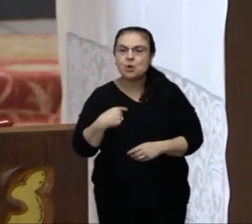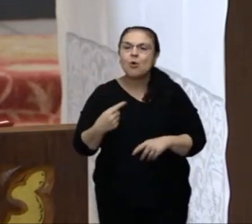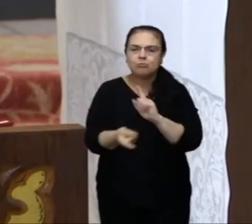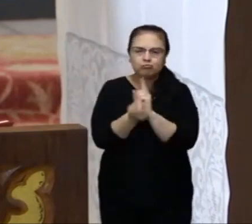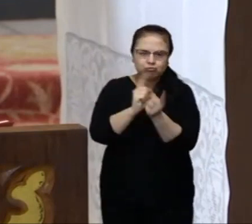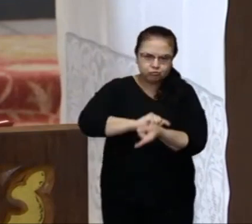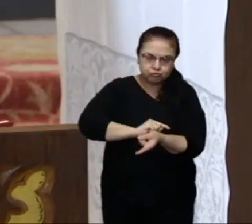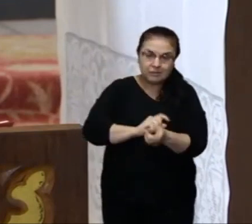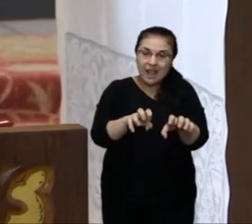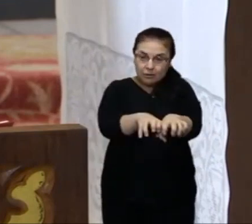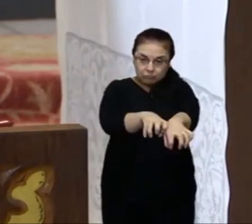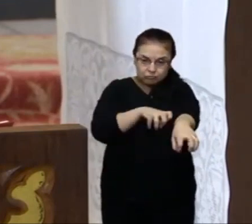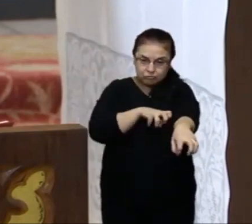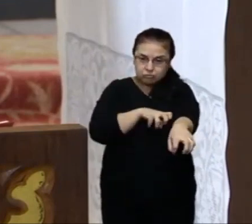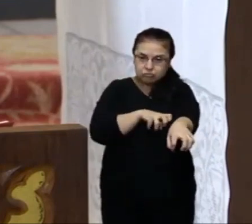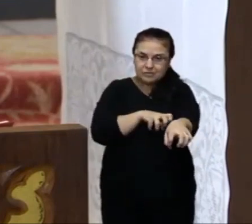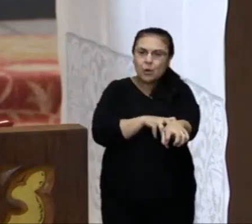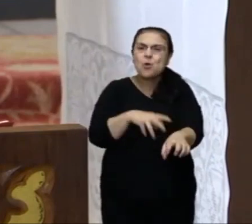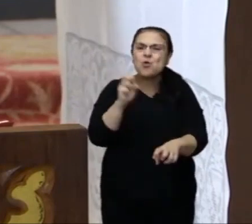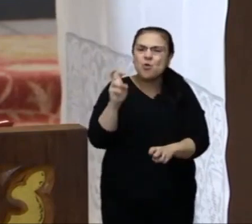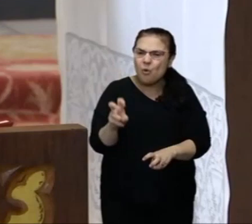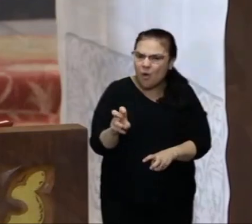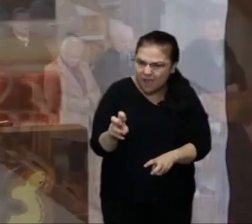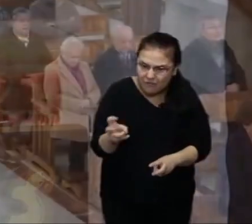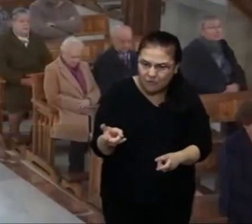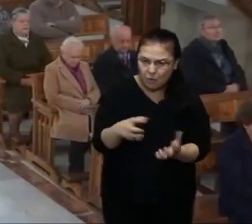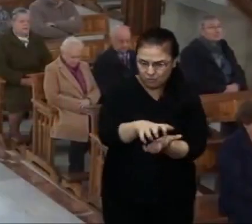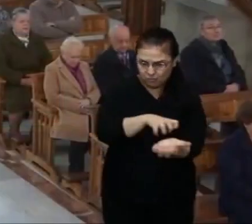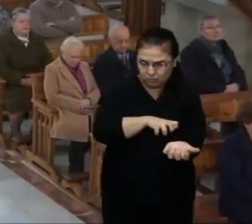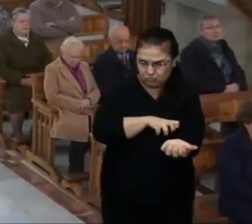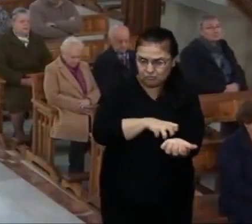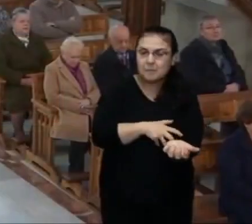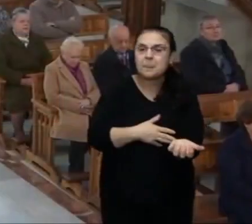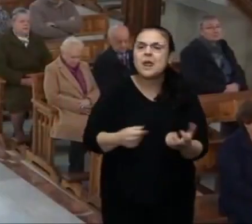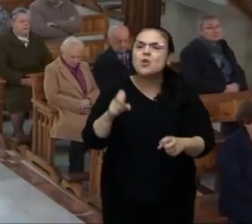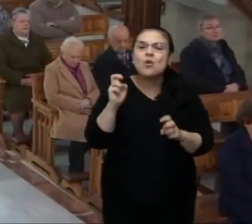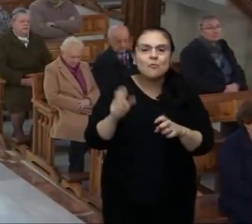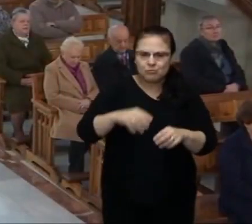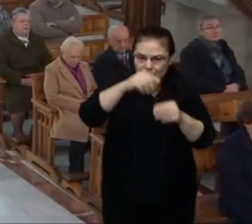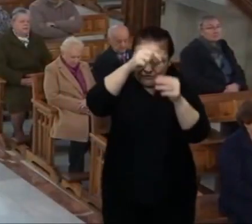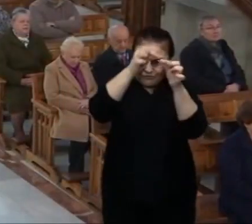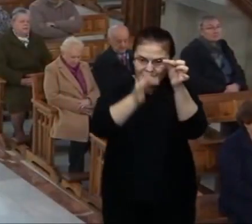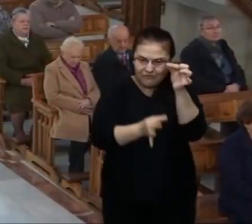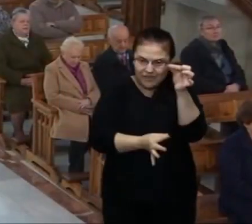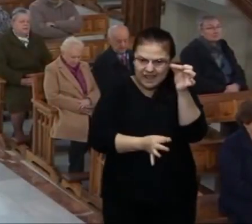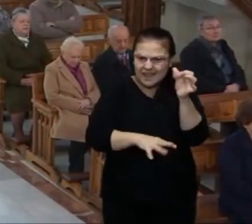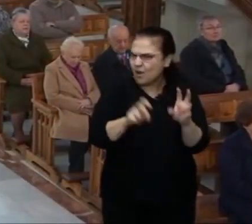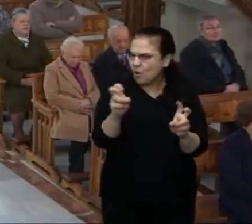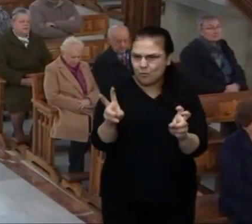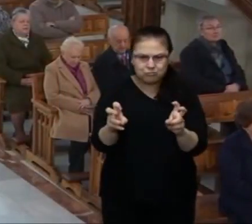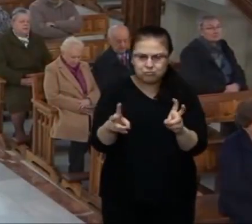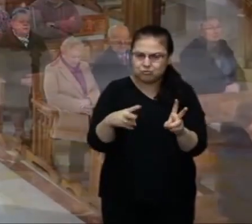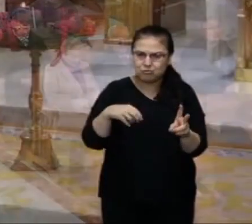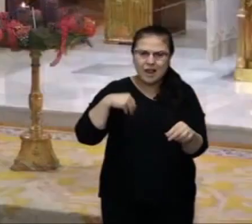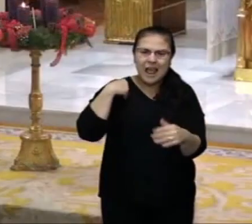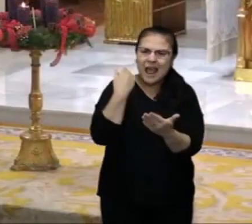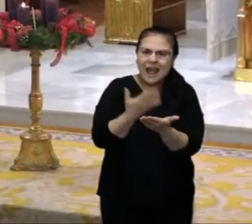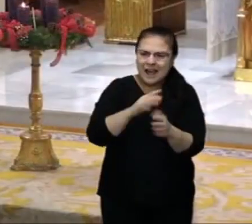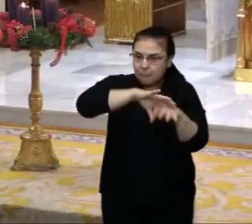trillo nuevo, aguzado de doble filo. Trillarás los montes hasta